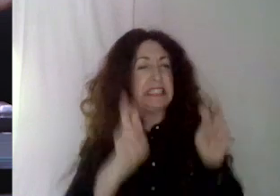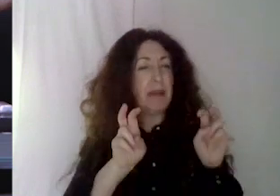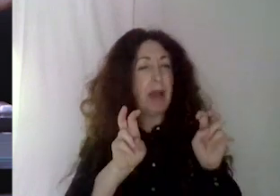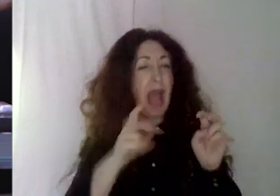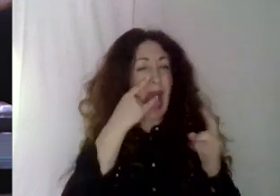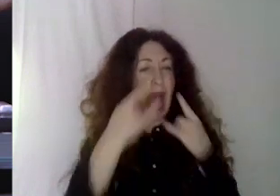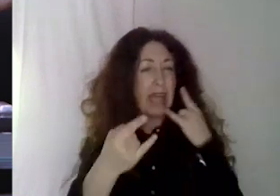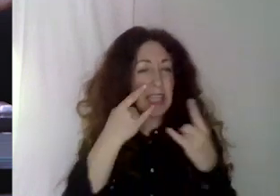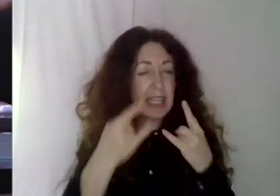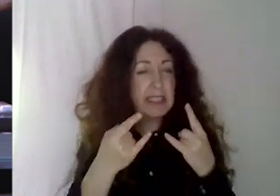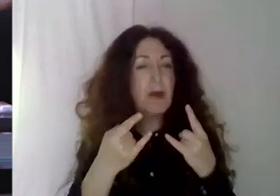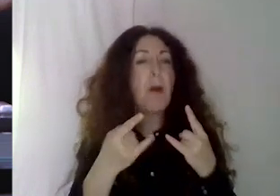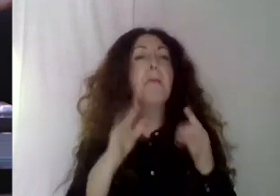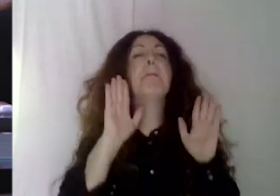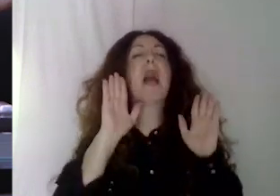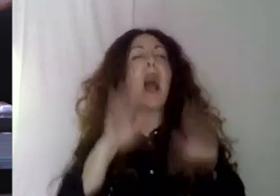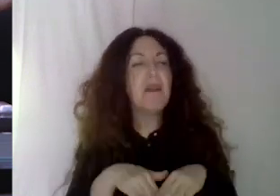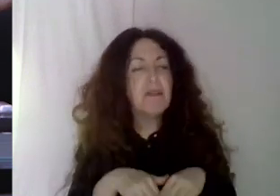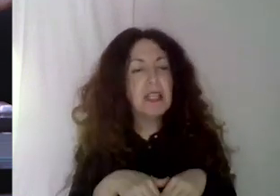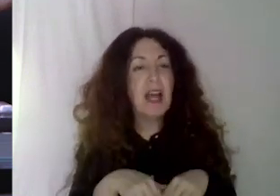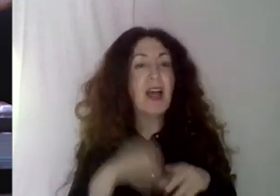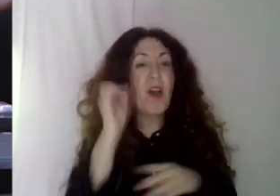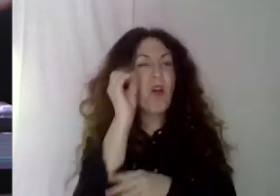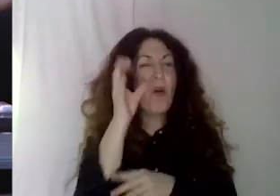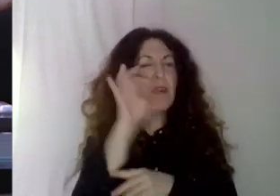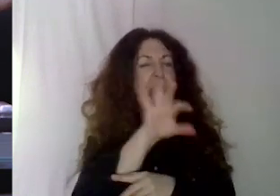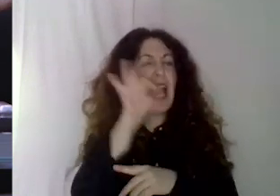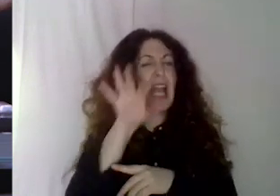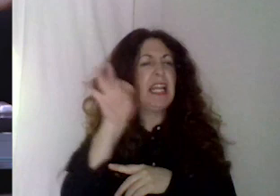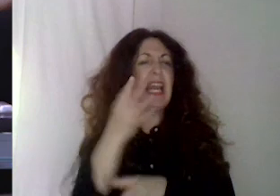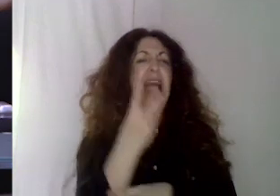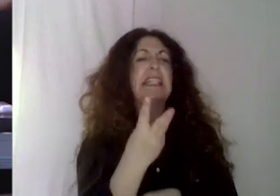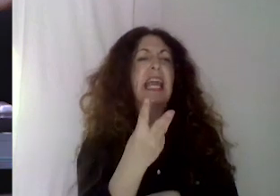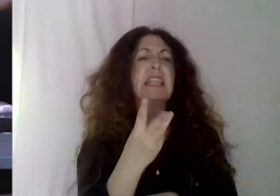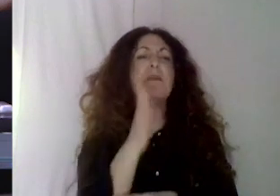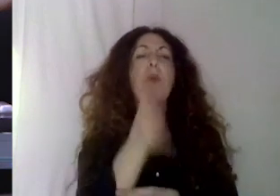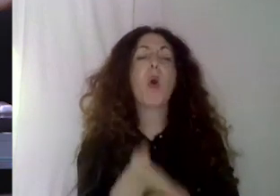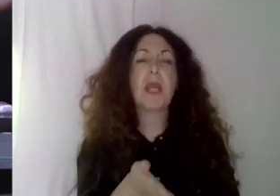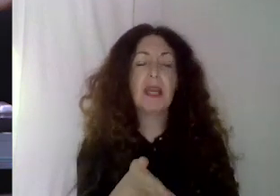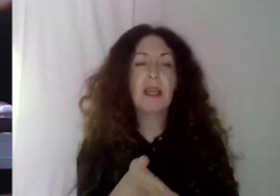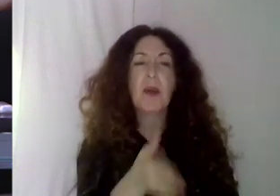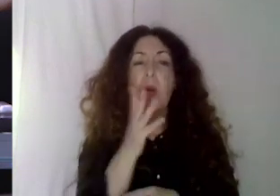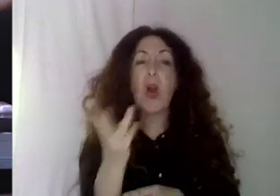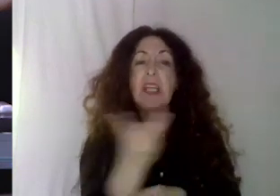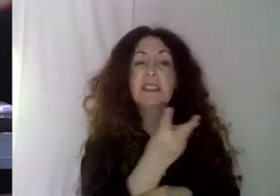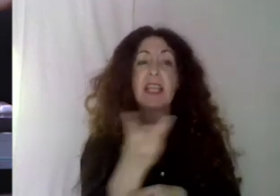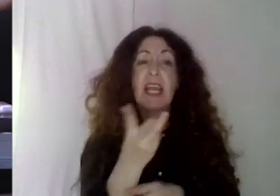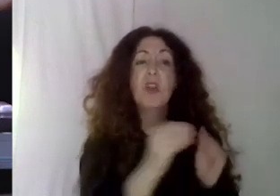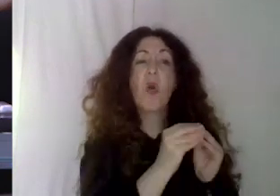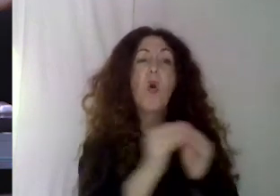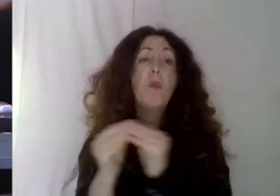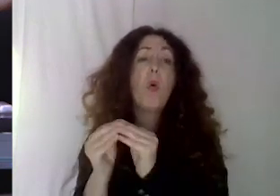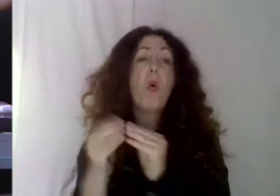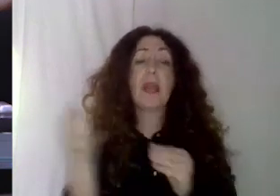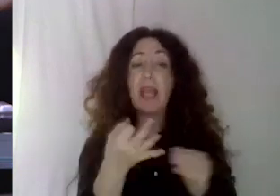y Alberto Corazón, aquí también conozco perfectamente su trayectoria. Coincido con la profesora de Diego y con